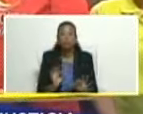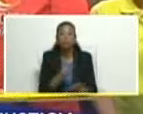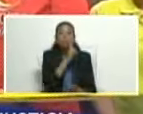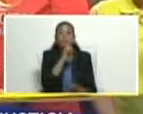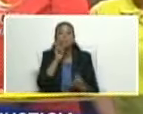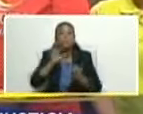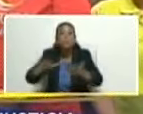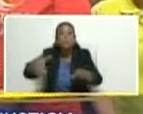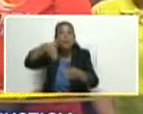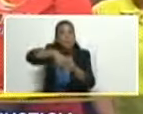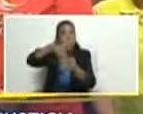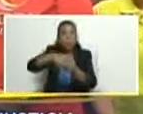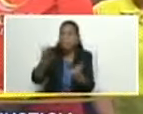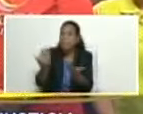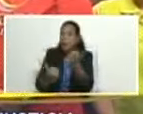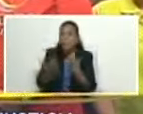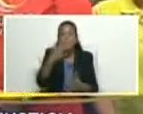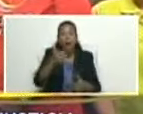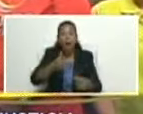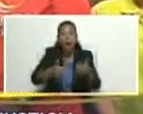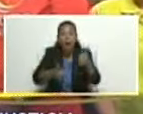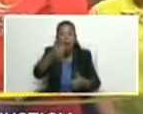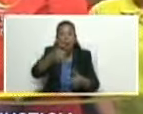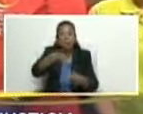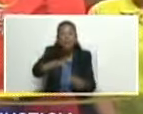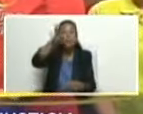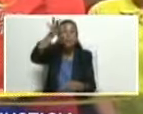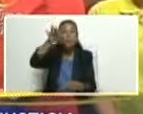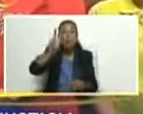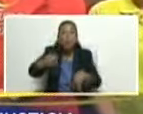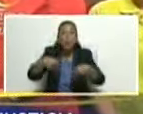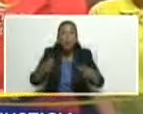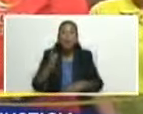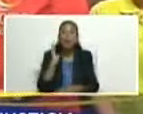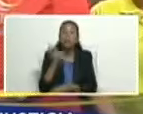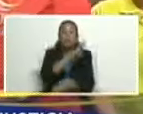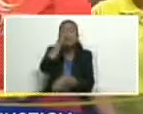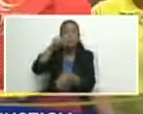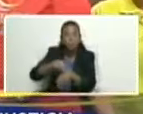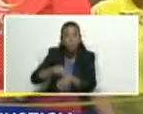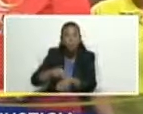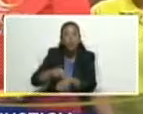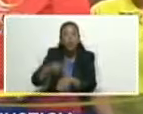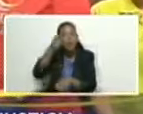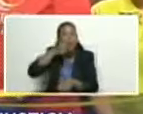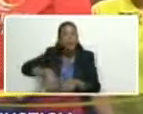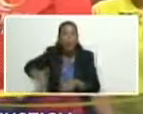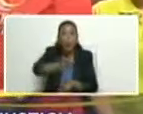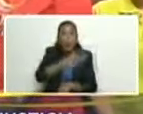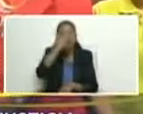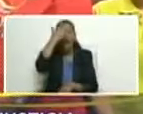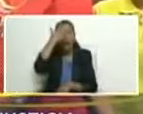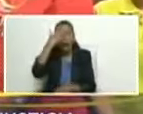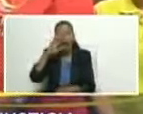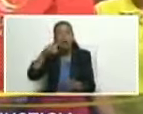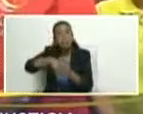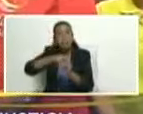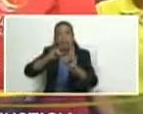al pueblo a votar para elegir como correspondía una nueva Asamblea Nacional que el pueblo cedió con su voto